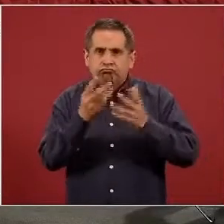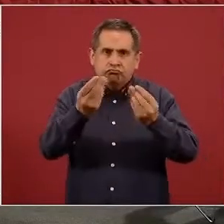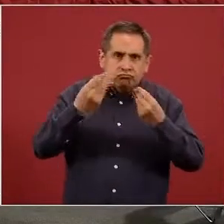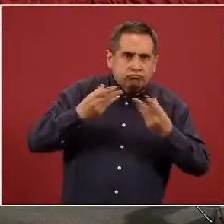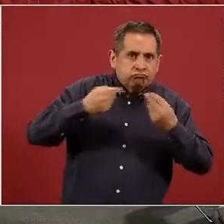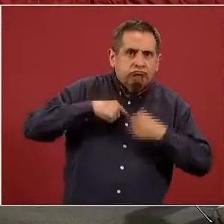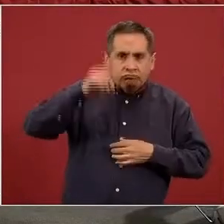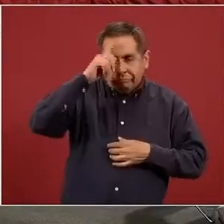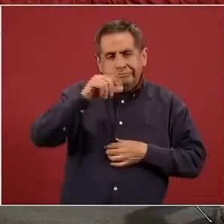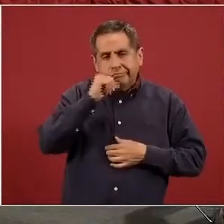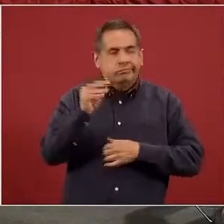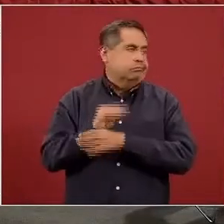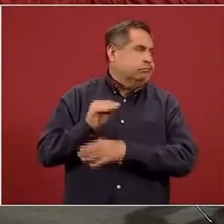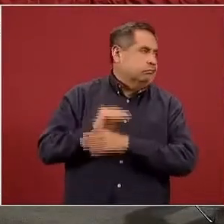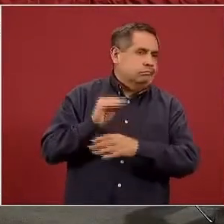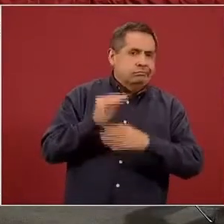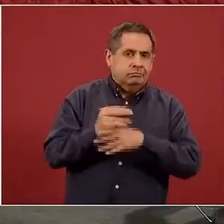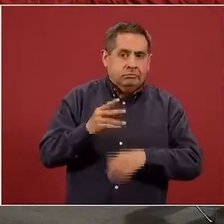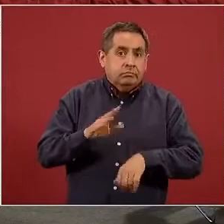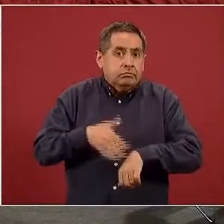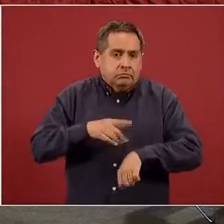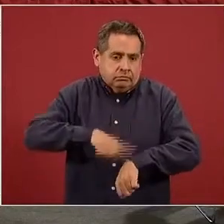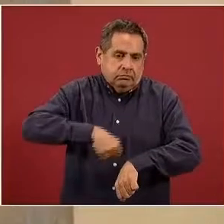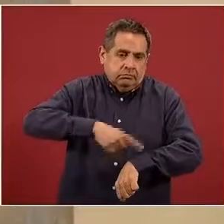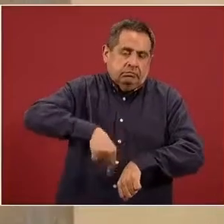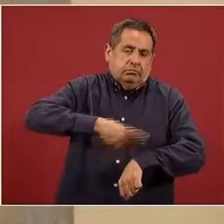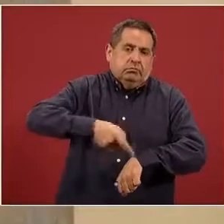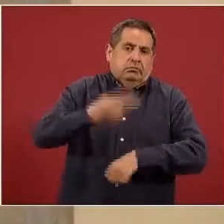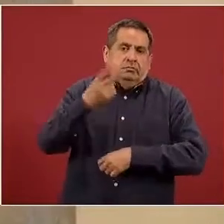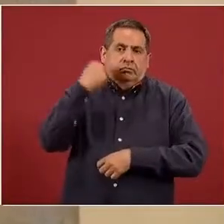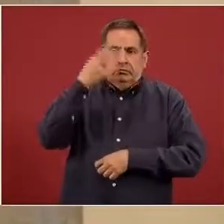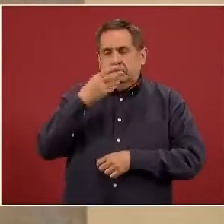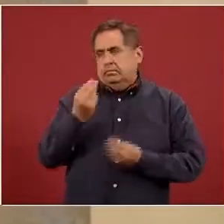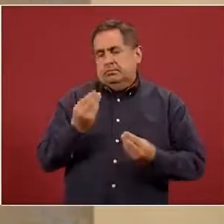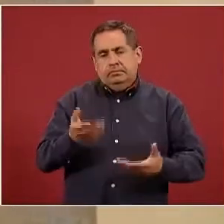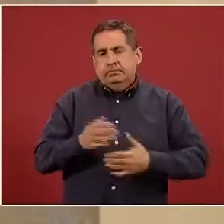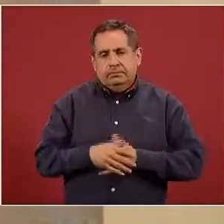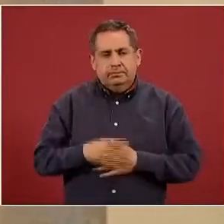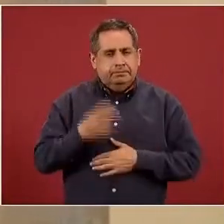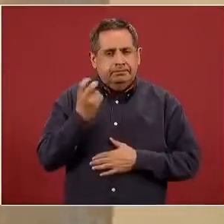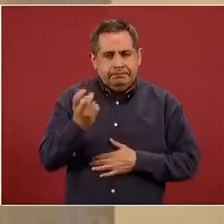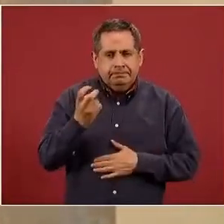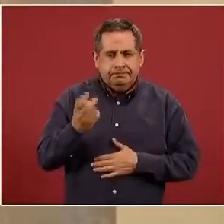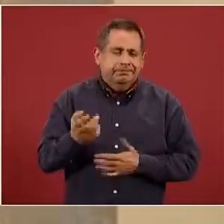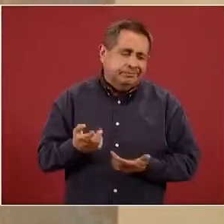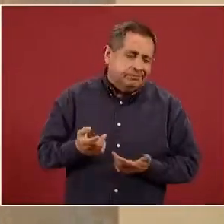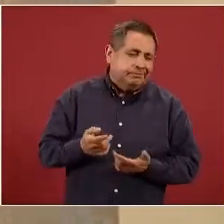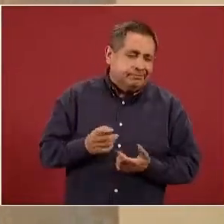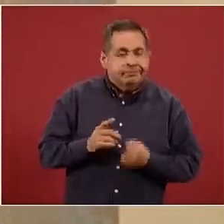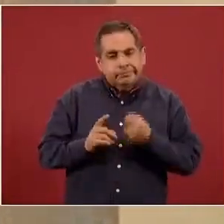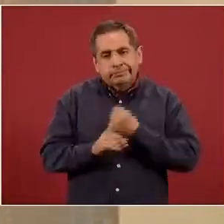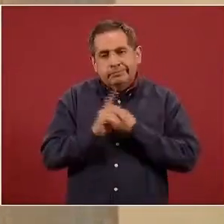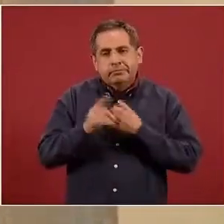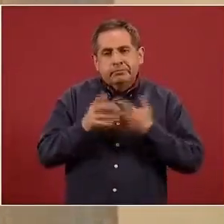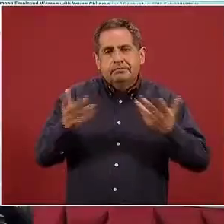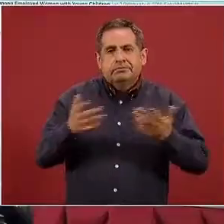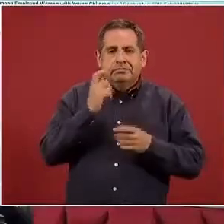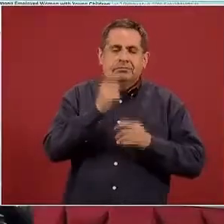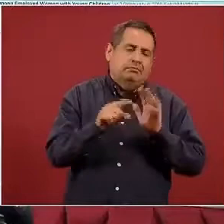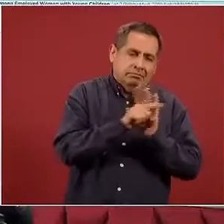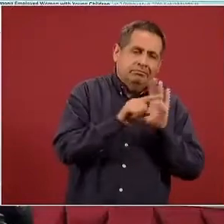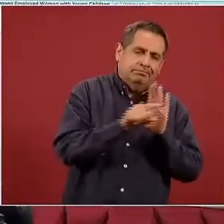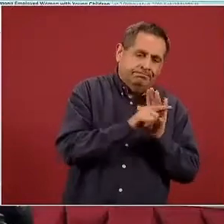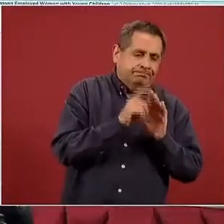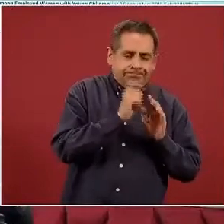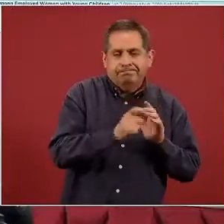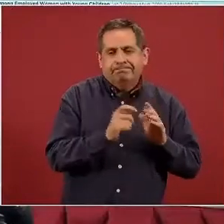los consejos que les están mencionando sus jefes en ese momento, ¿no? Entonces ahí se viene como toda la parte negativa